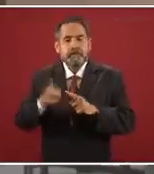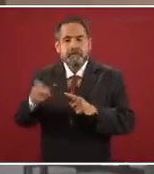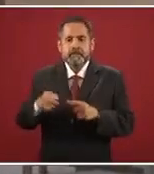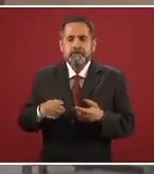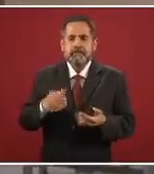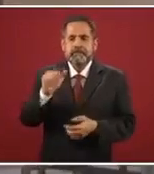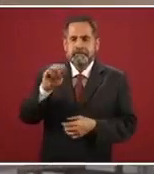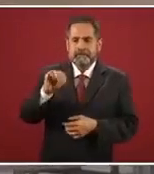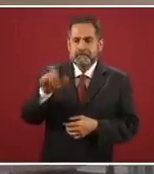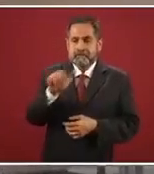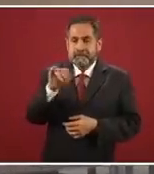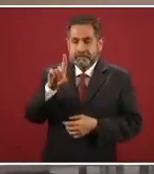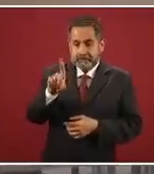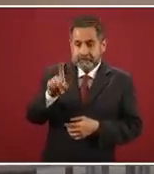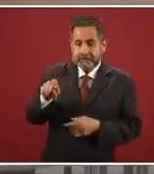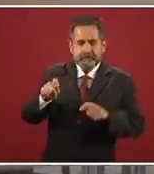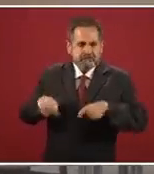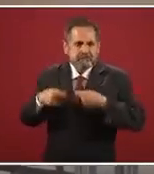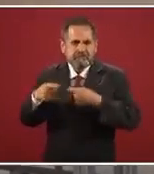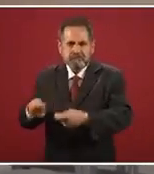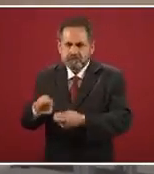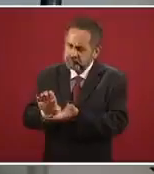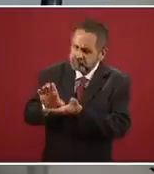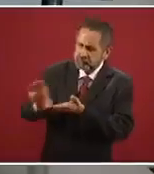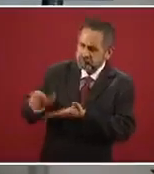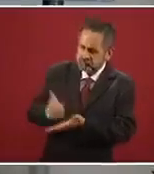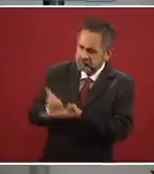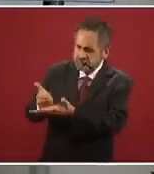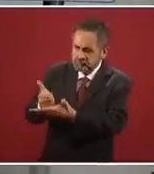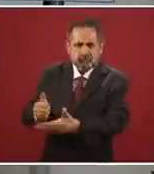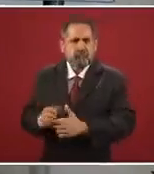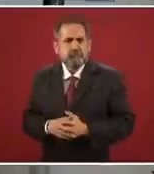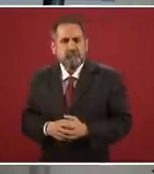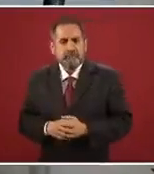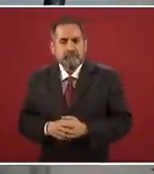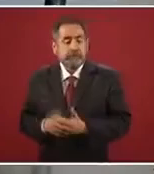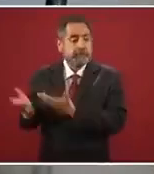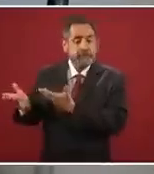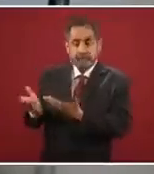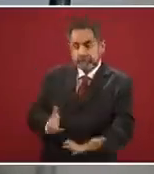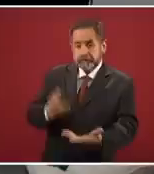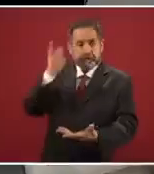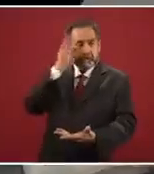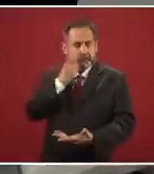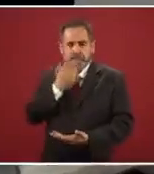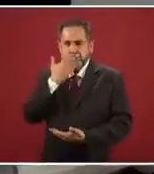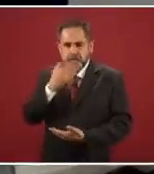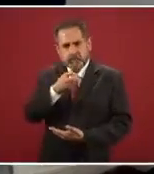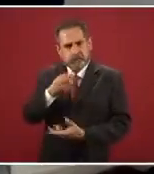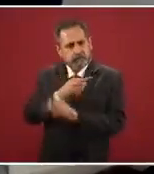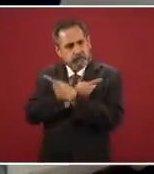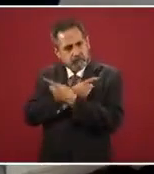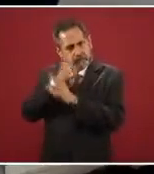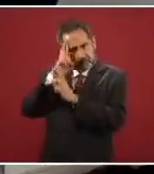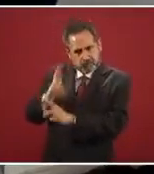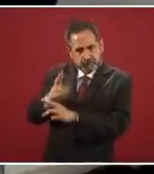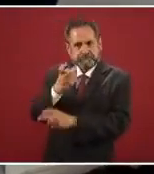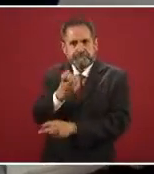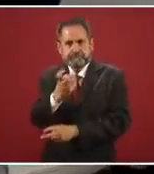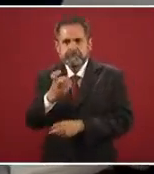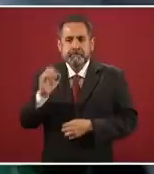Cooperación Internacional para el Desarrollo, AMEXID. Para el alojamiento digno de las personas migrantes, el Instituto Nacional de